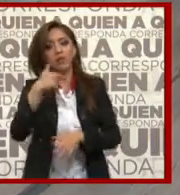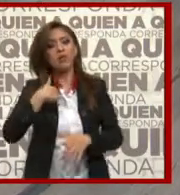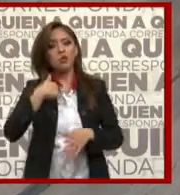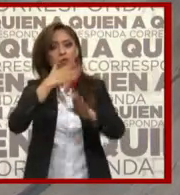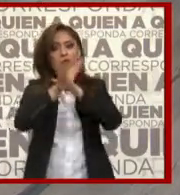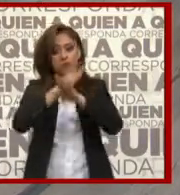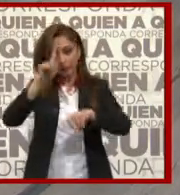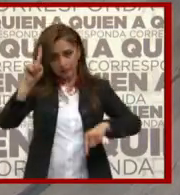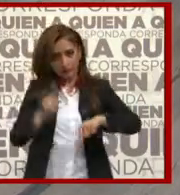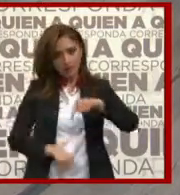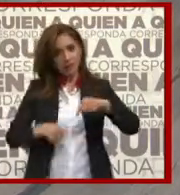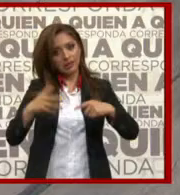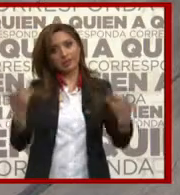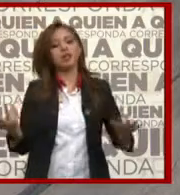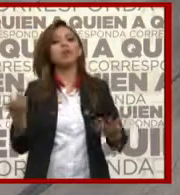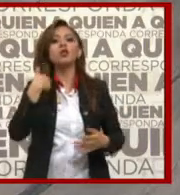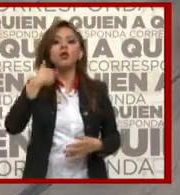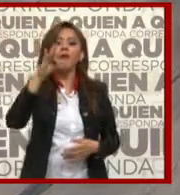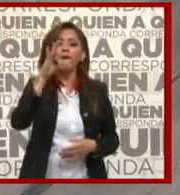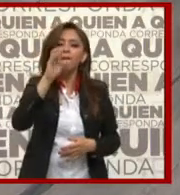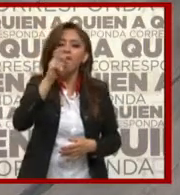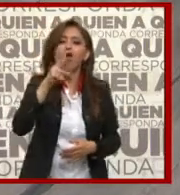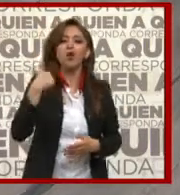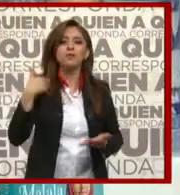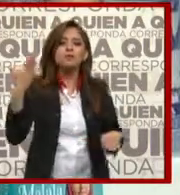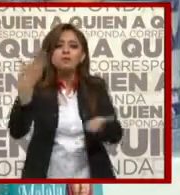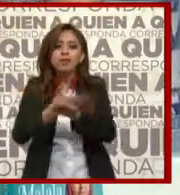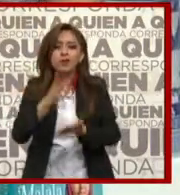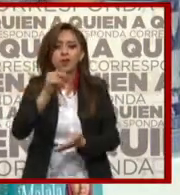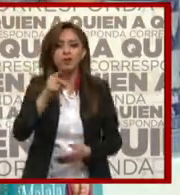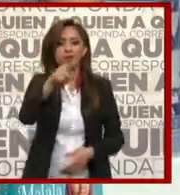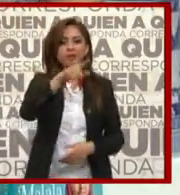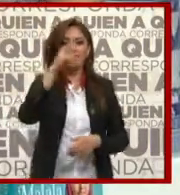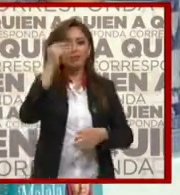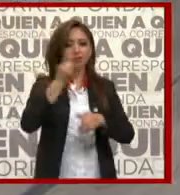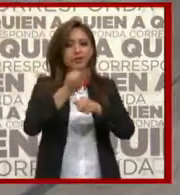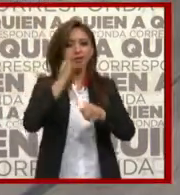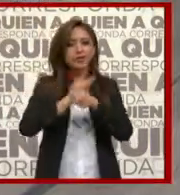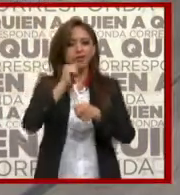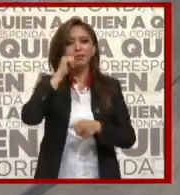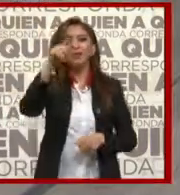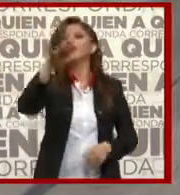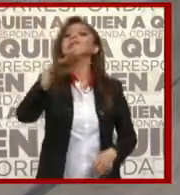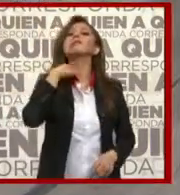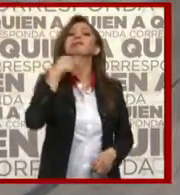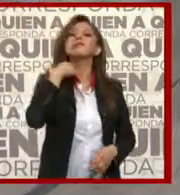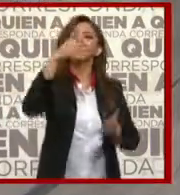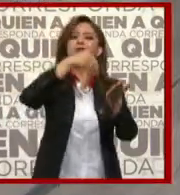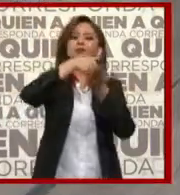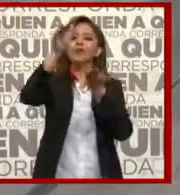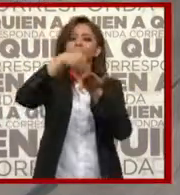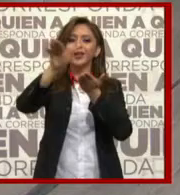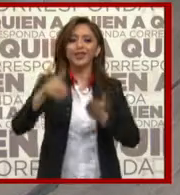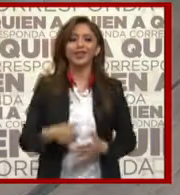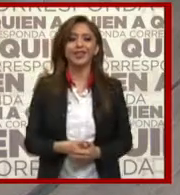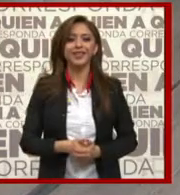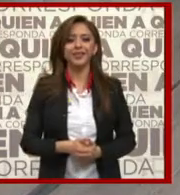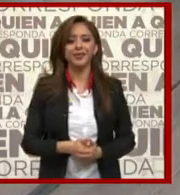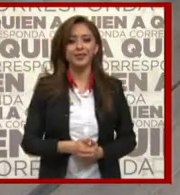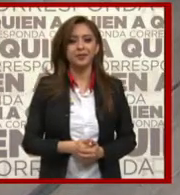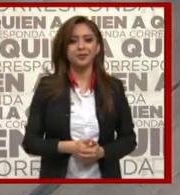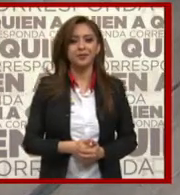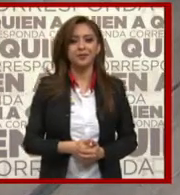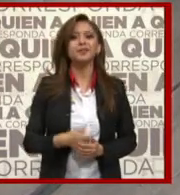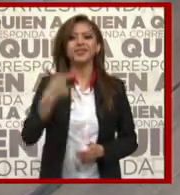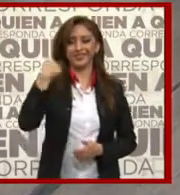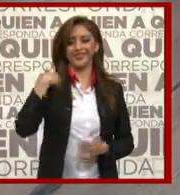escribo bloqueado elcho un pelado este bárbaro k4 verdad dirían k4 clave de policía